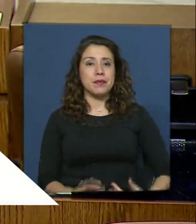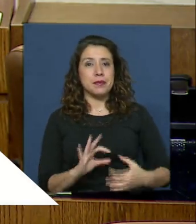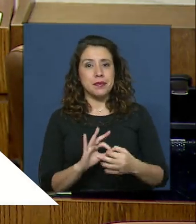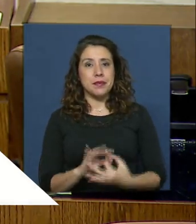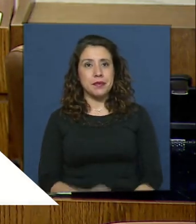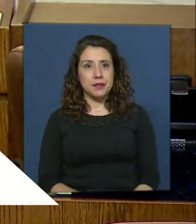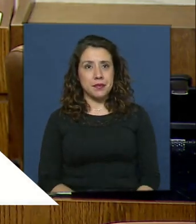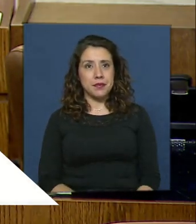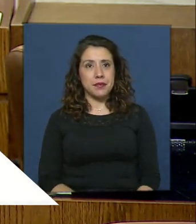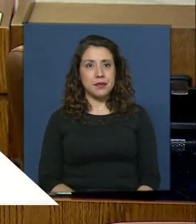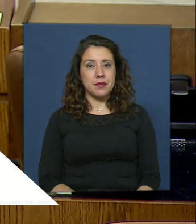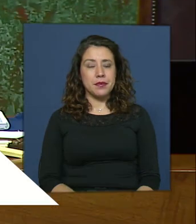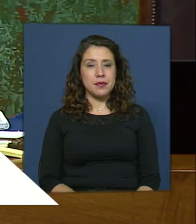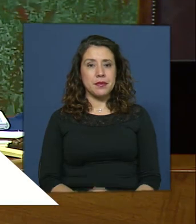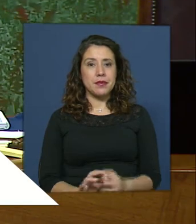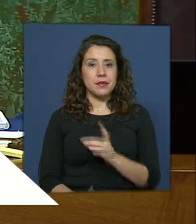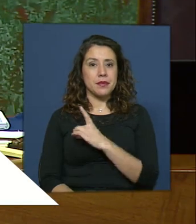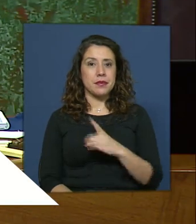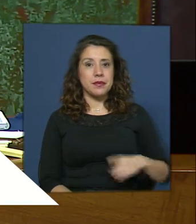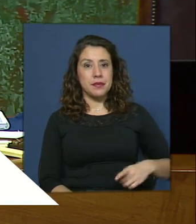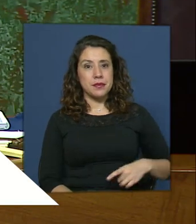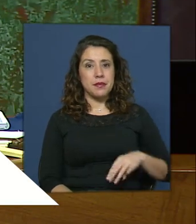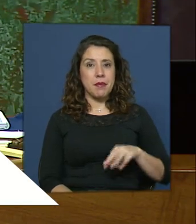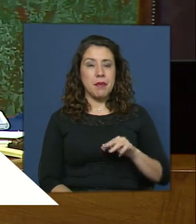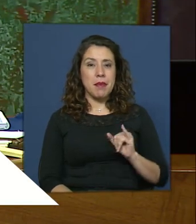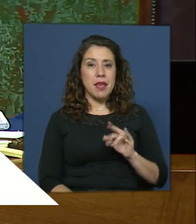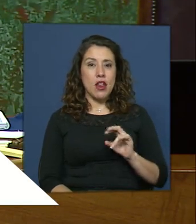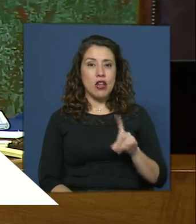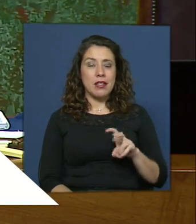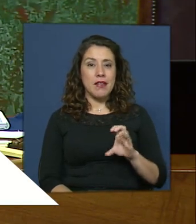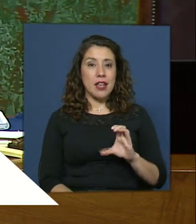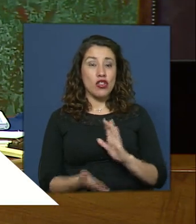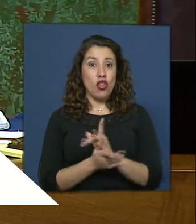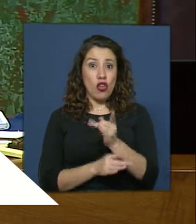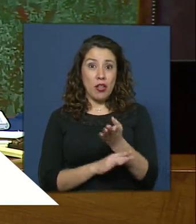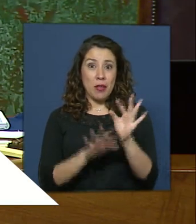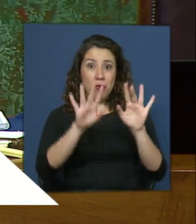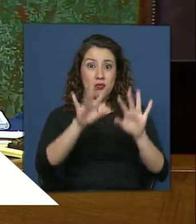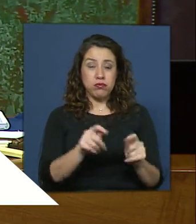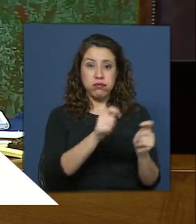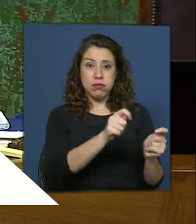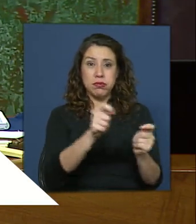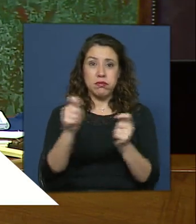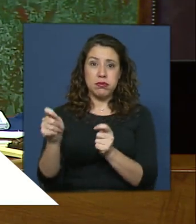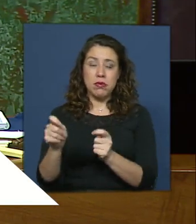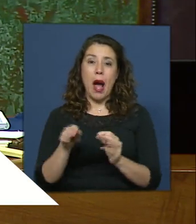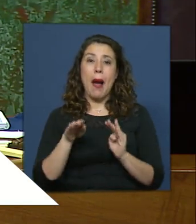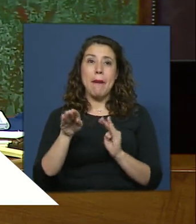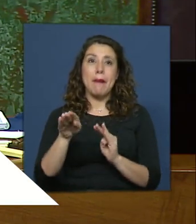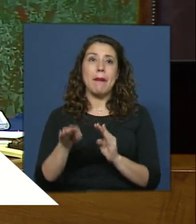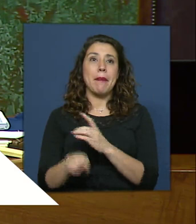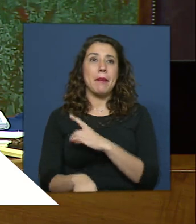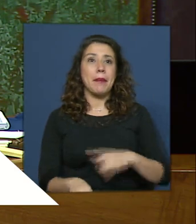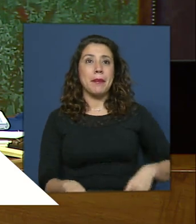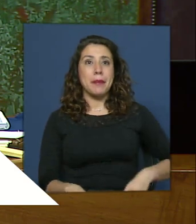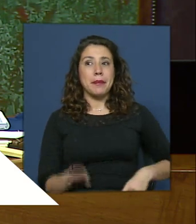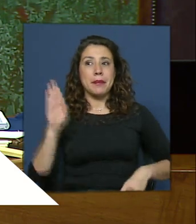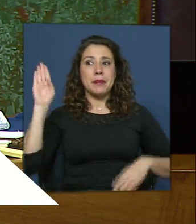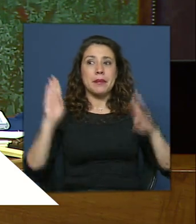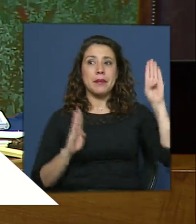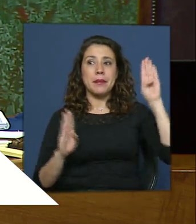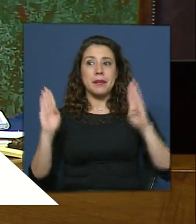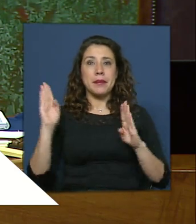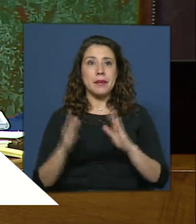gracias. Gracias, diputado Vlado Mirosevic. Se enviarán todos los oficios por usted solicitados con la adhesión de los parlamentarios que están levantando la